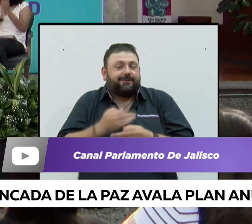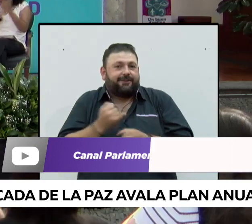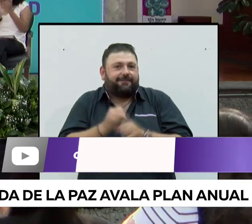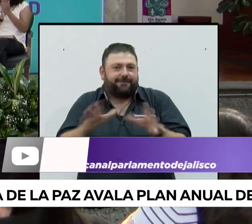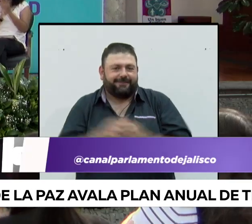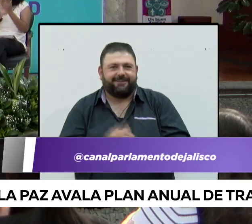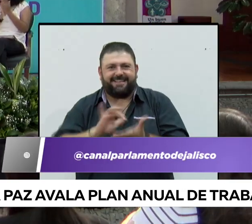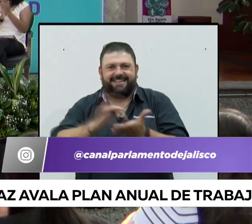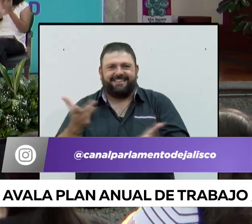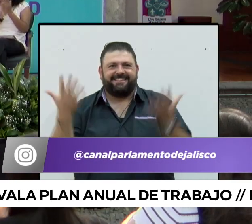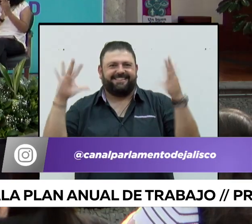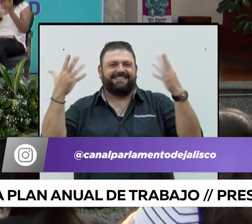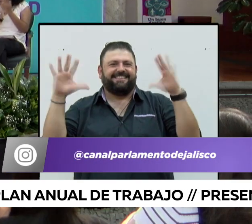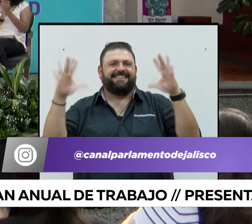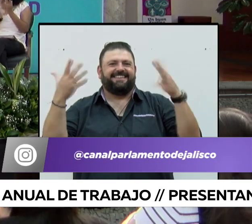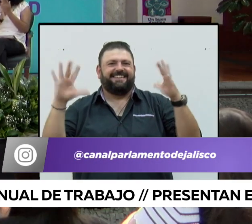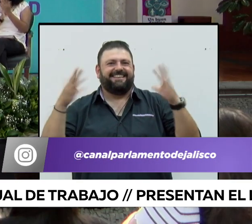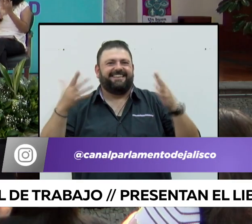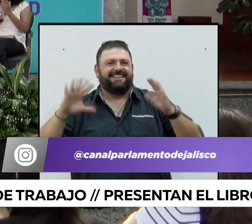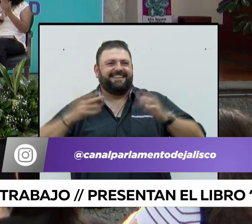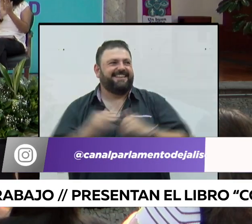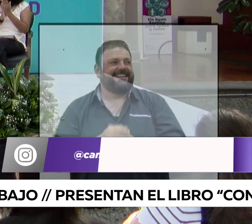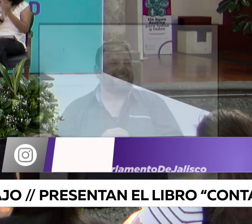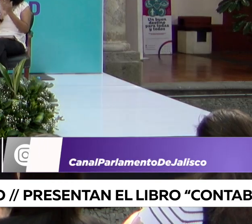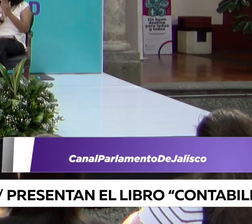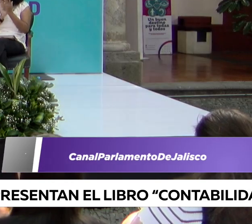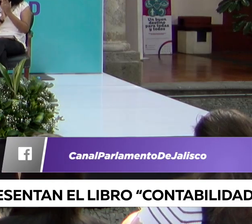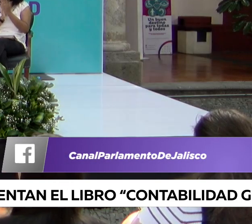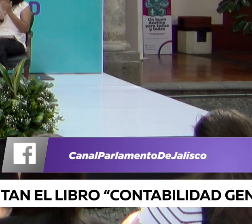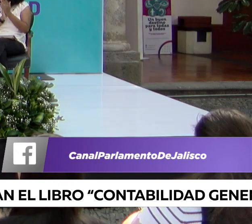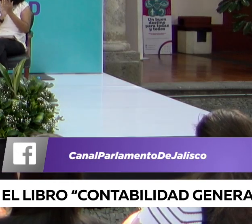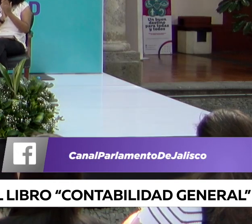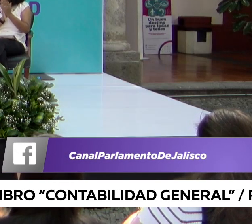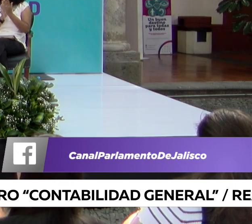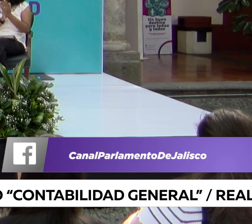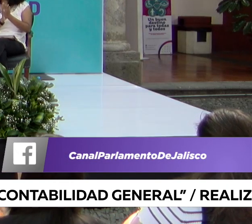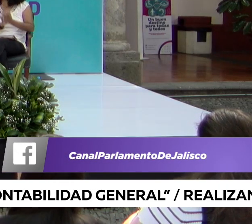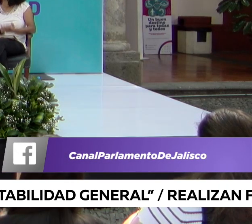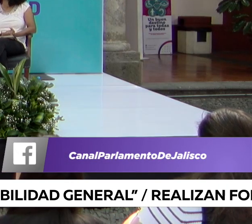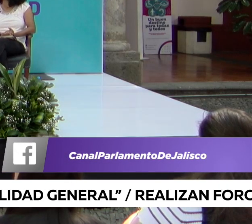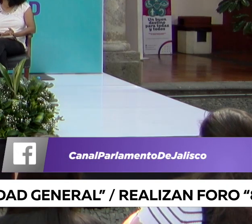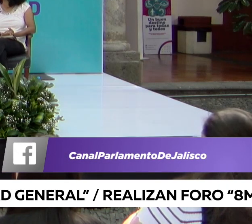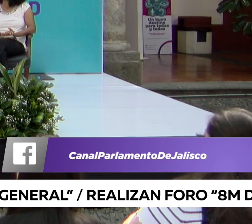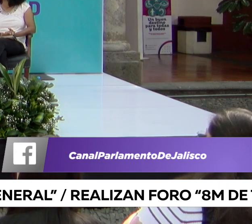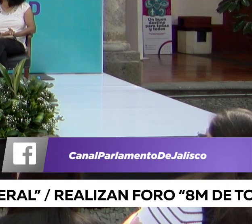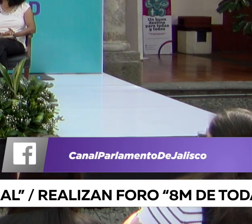Quienes respondieron a algunas preguntas y compartieron su experiencia en la lucha contra la violencia de género.